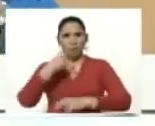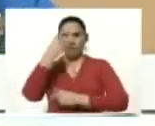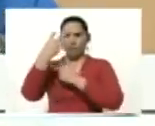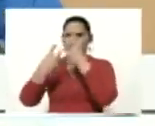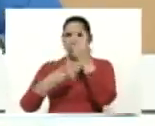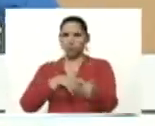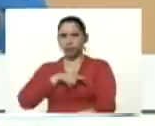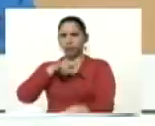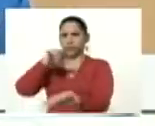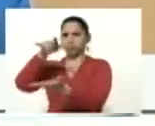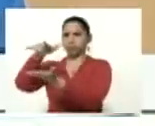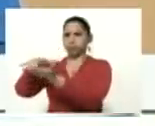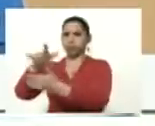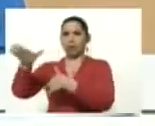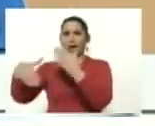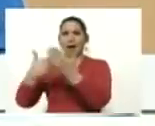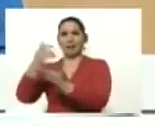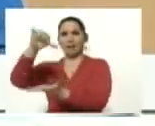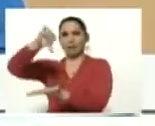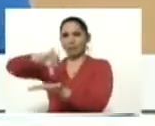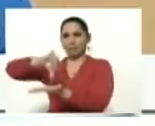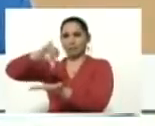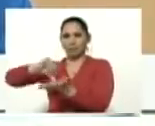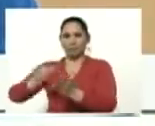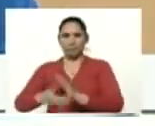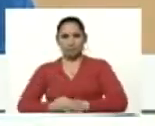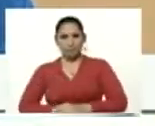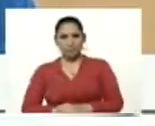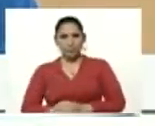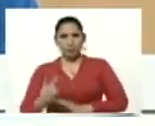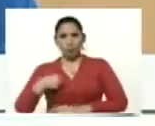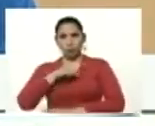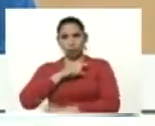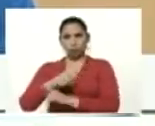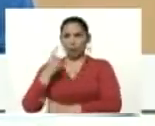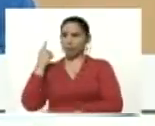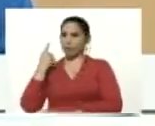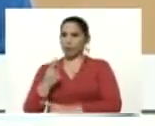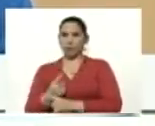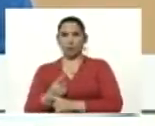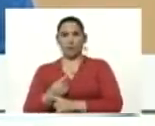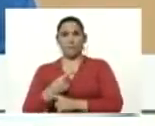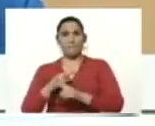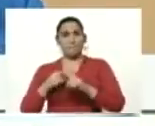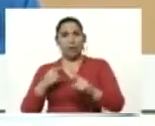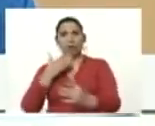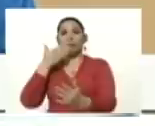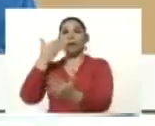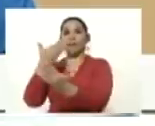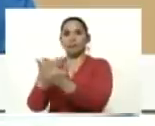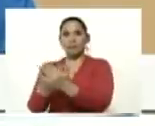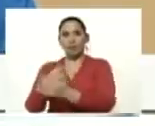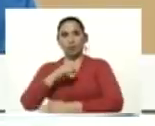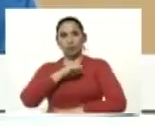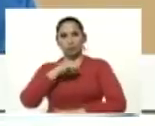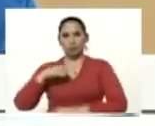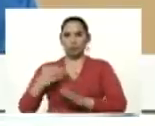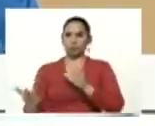voy a hacer pronto a Teherán. Además, estoy obligado a ir para agradecer personalmente al